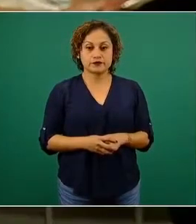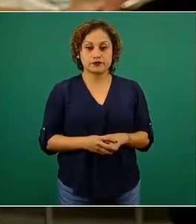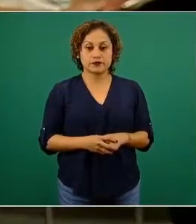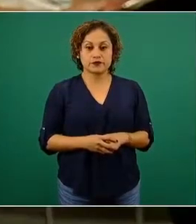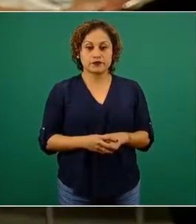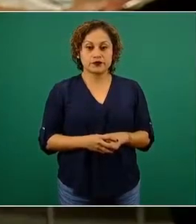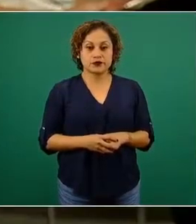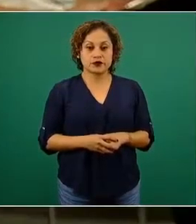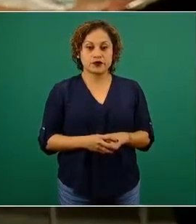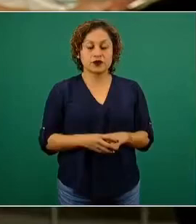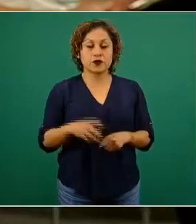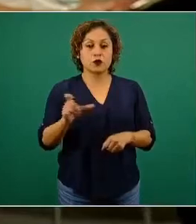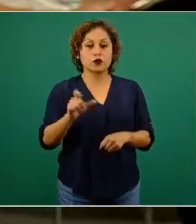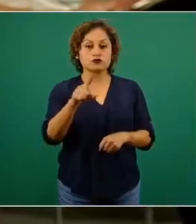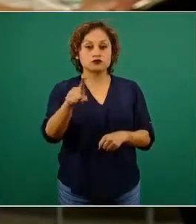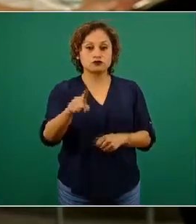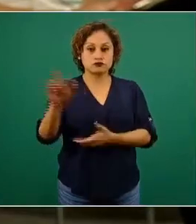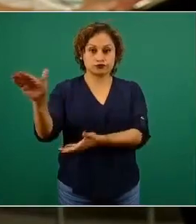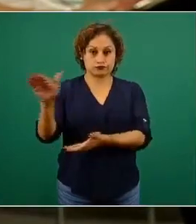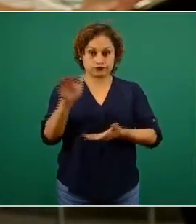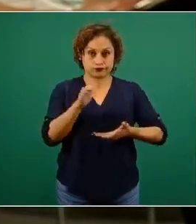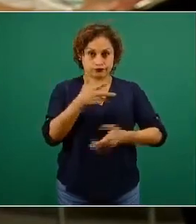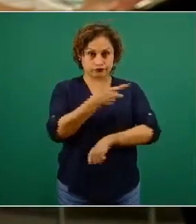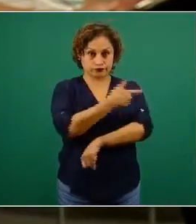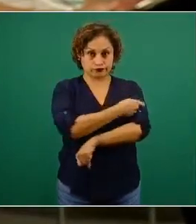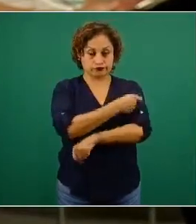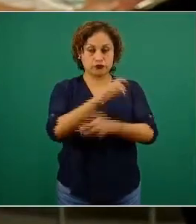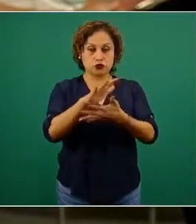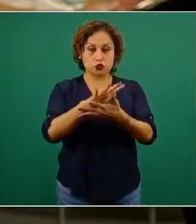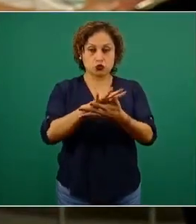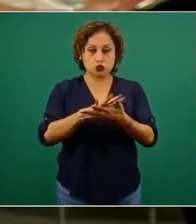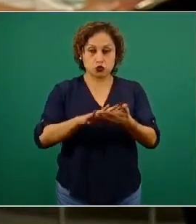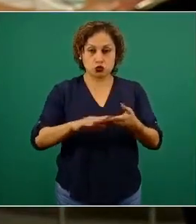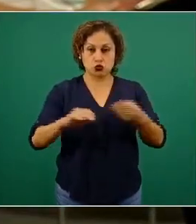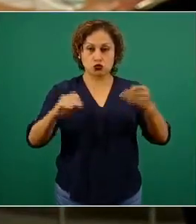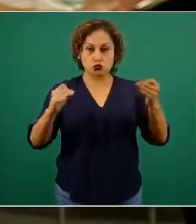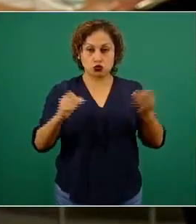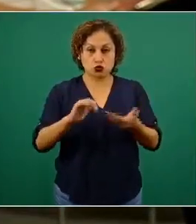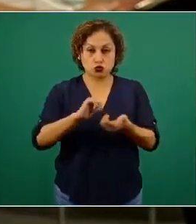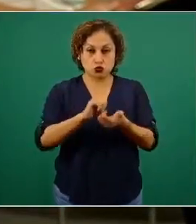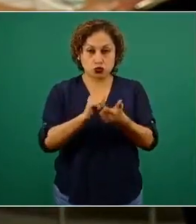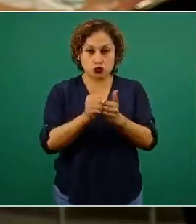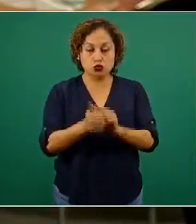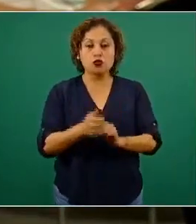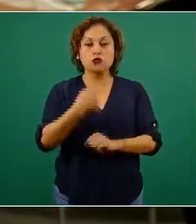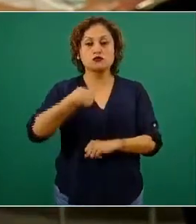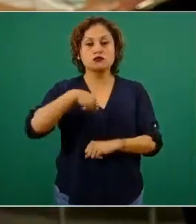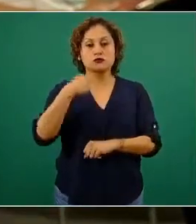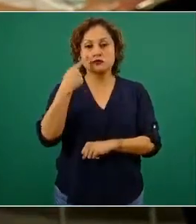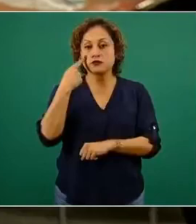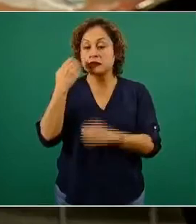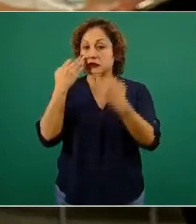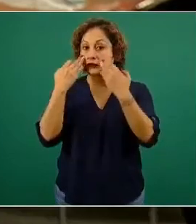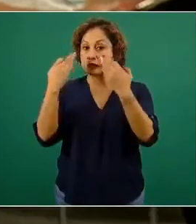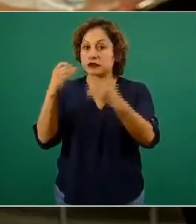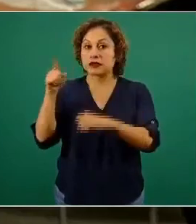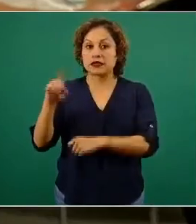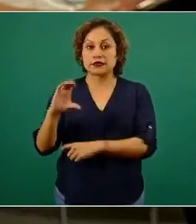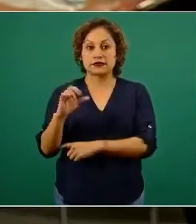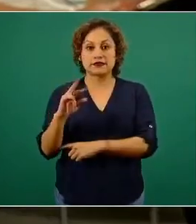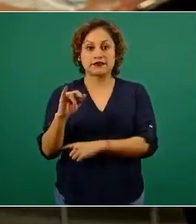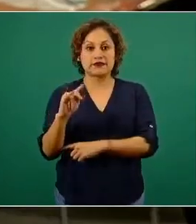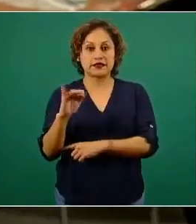6 horas para aplicarse, nosotros pudimos constatar que en la zona militar de Chivatito no llegó el grupo de médicos